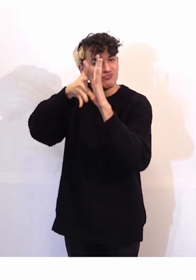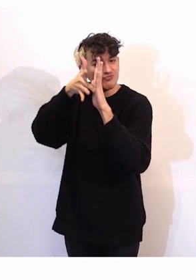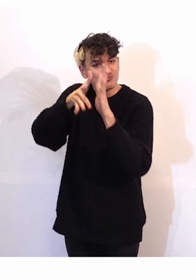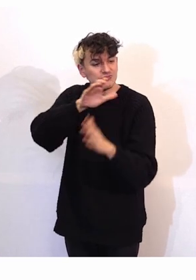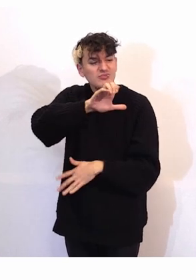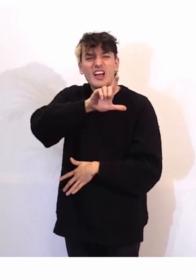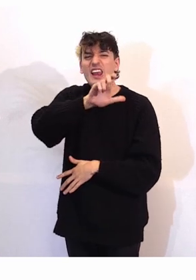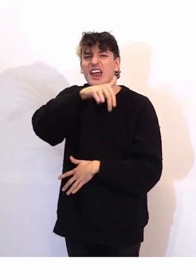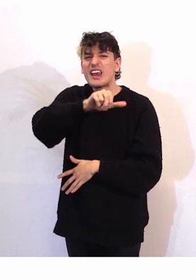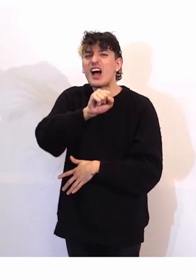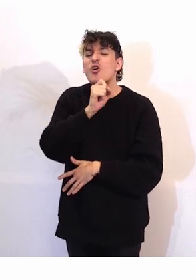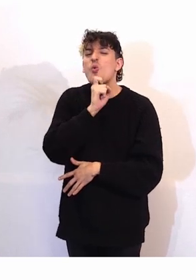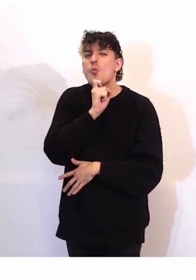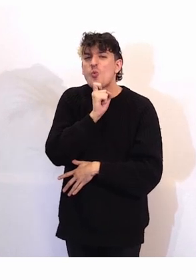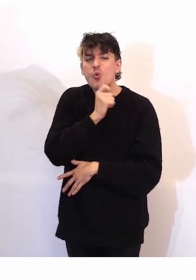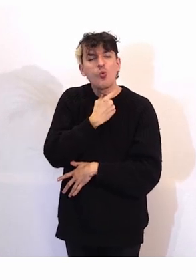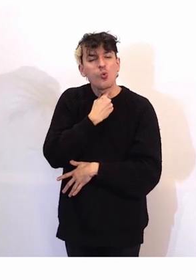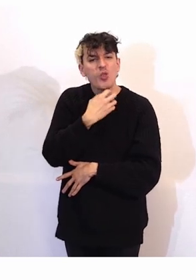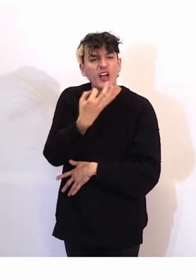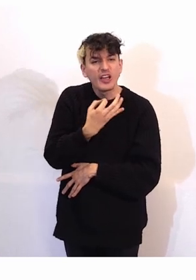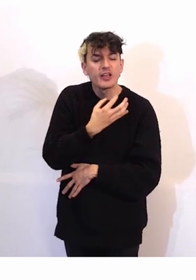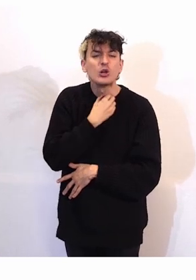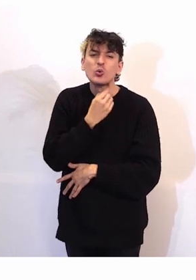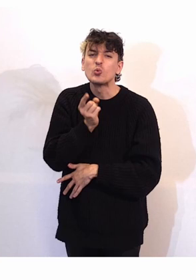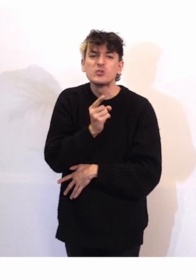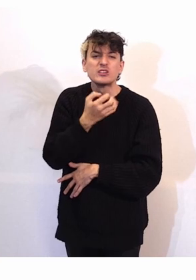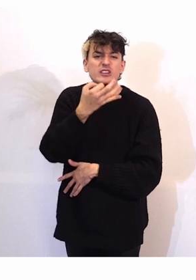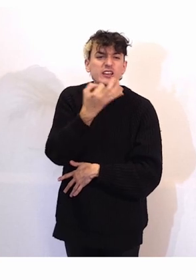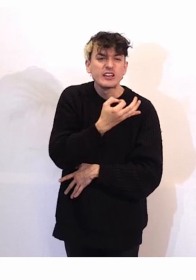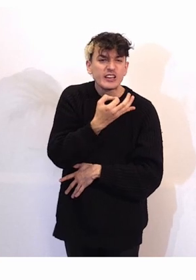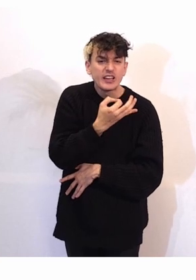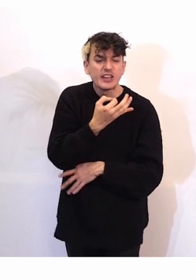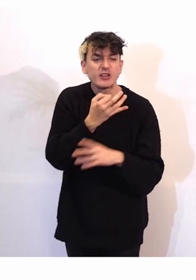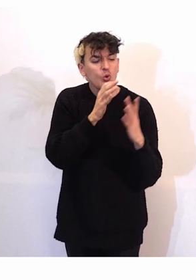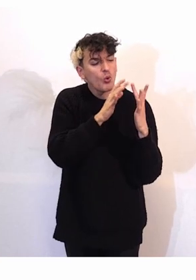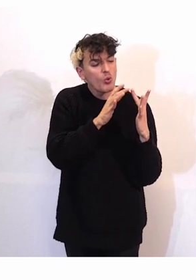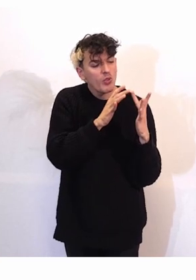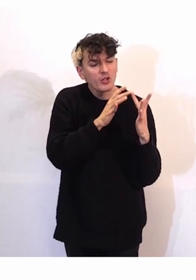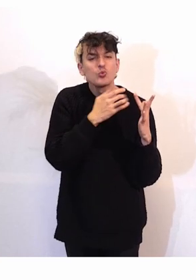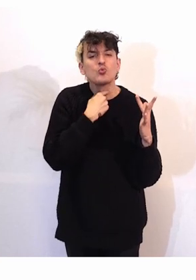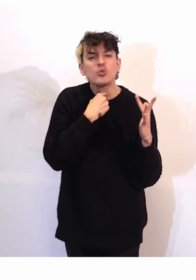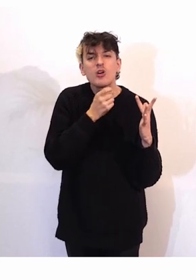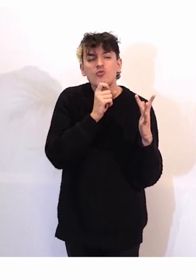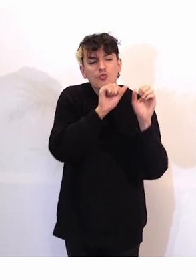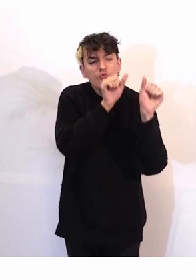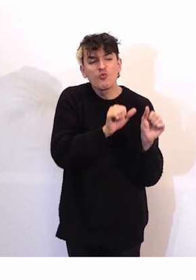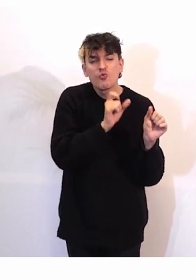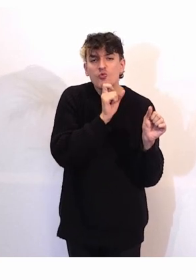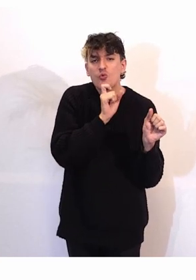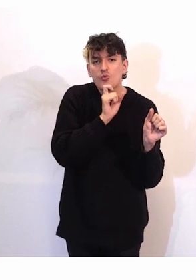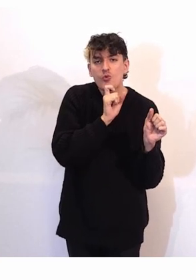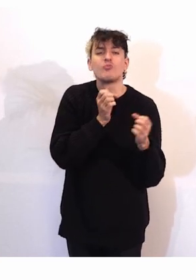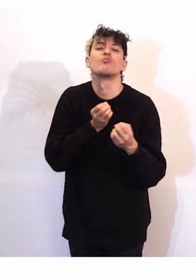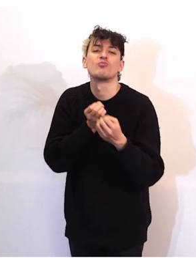Que lo que le gusta, lo que le disgusta, cómo le gusta que la traten. Como yo siempre digo, que las personas que no la tratan